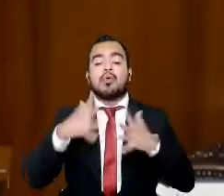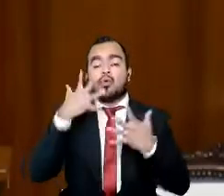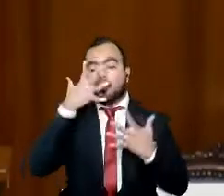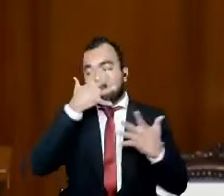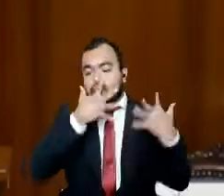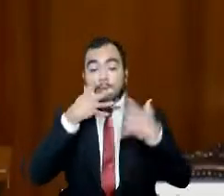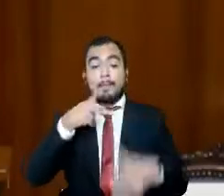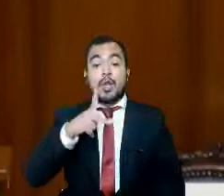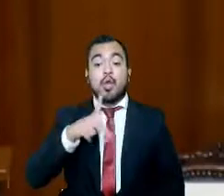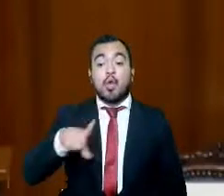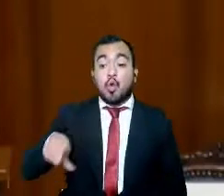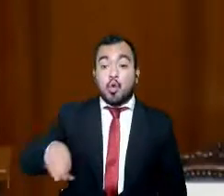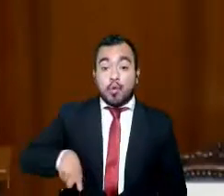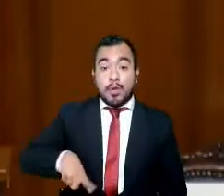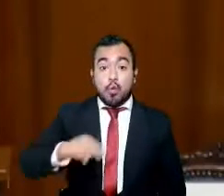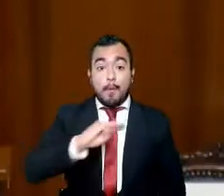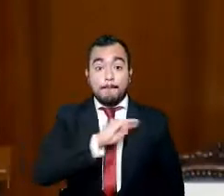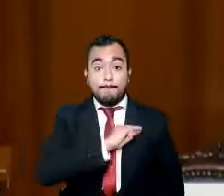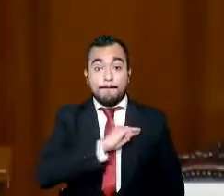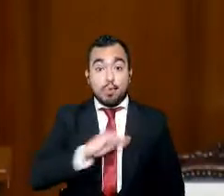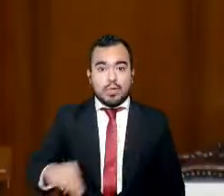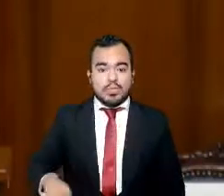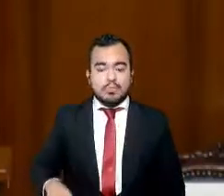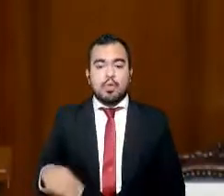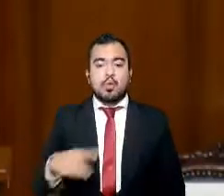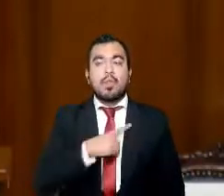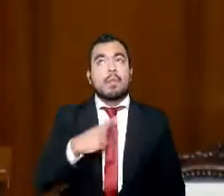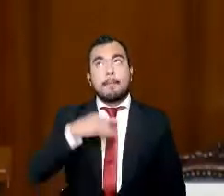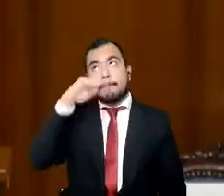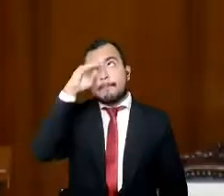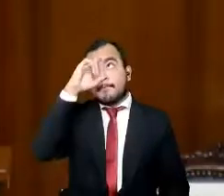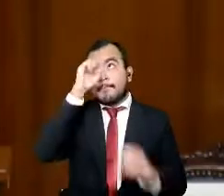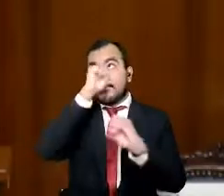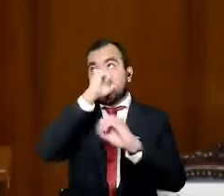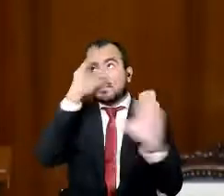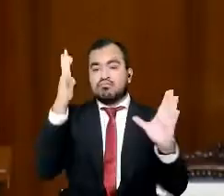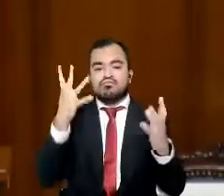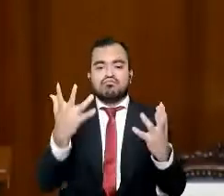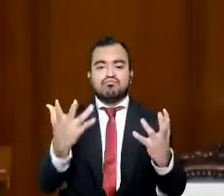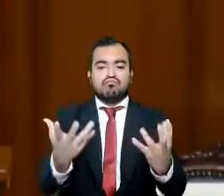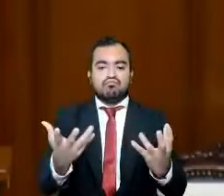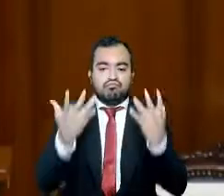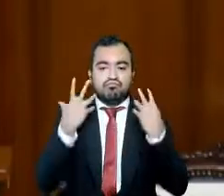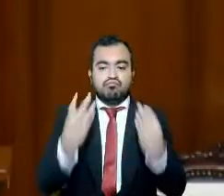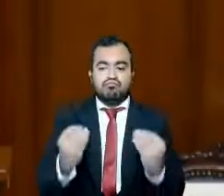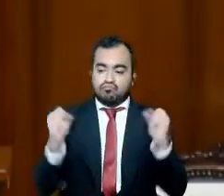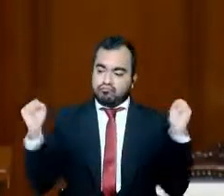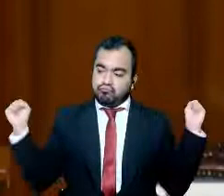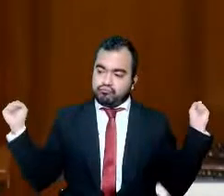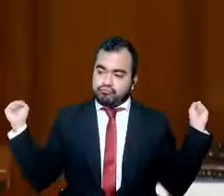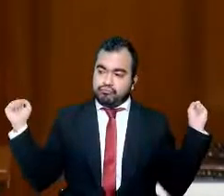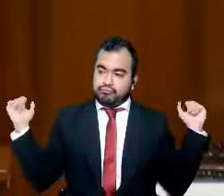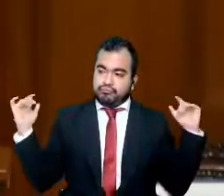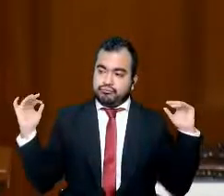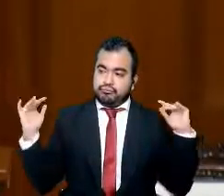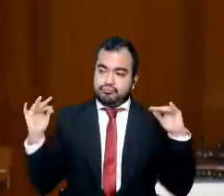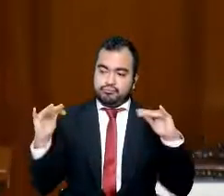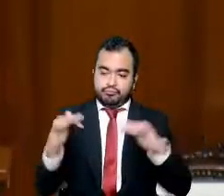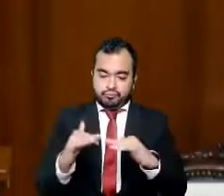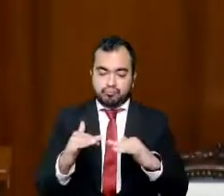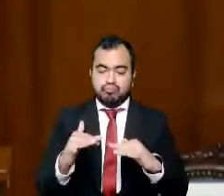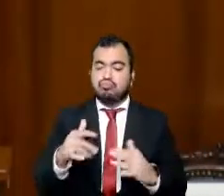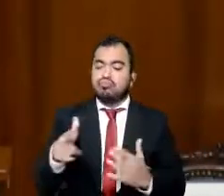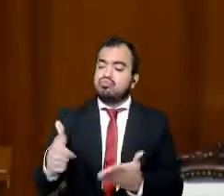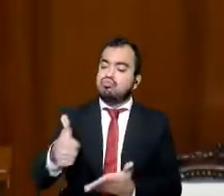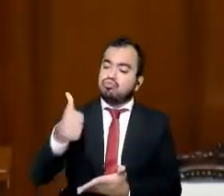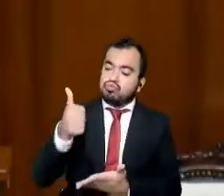municipales tienen que pensar en la masividad. Los gobiernos municipales tienen que pensar en que el chaparrito, el alto,